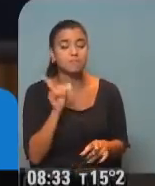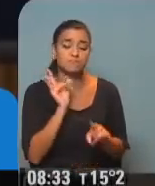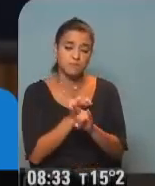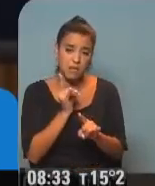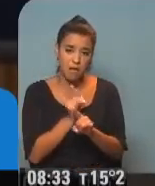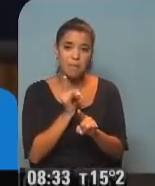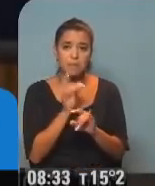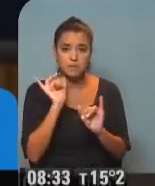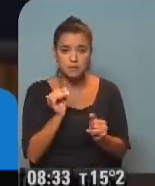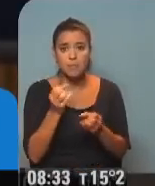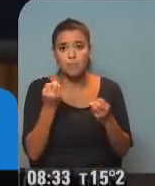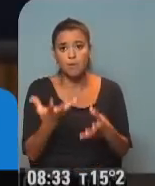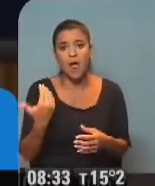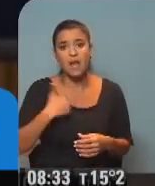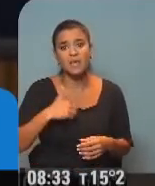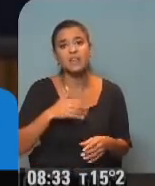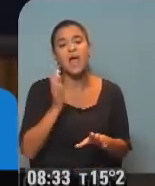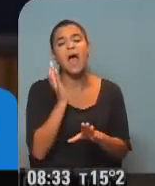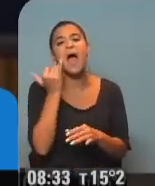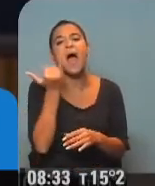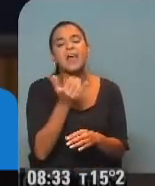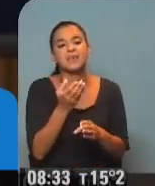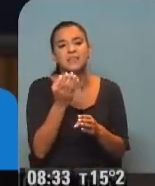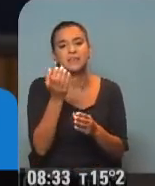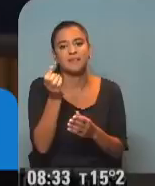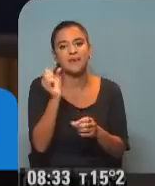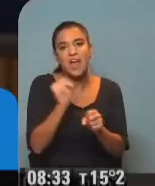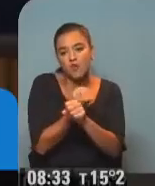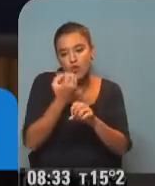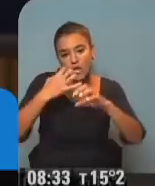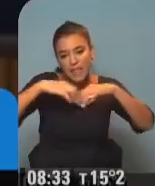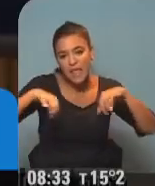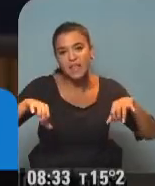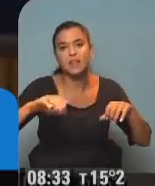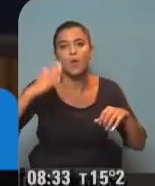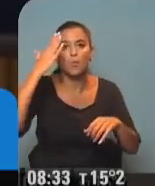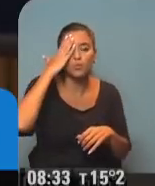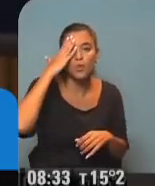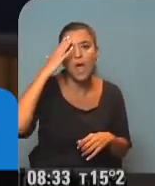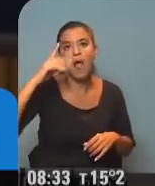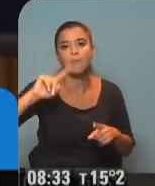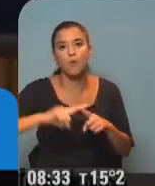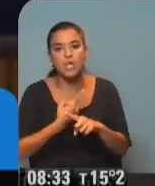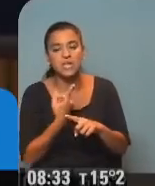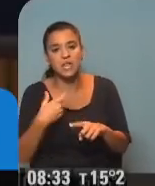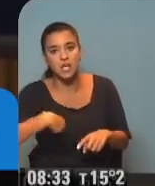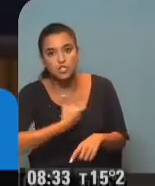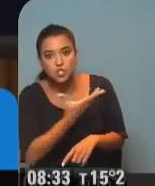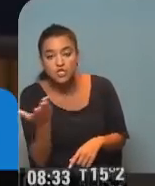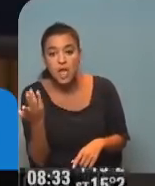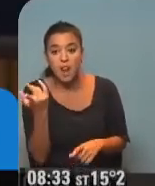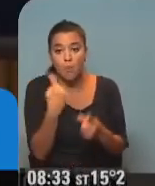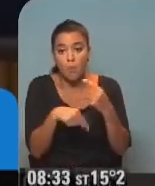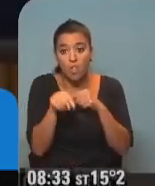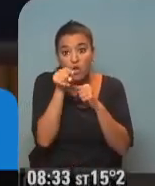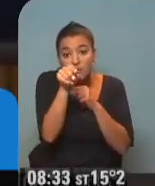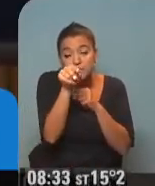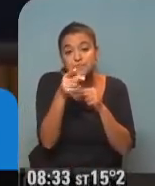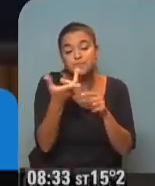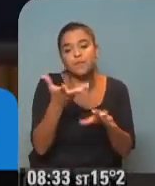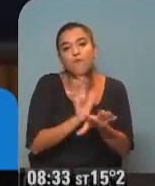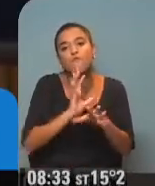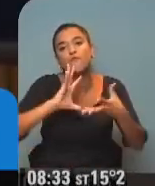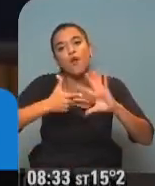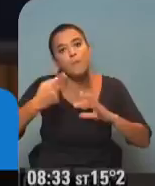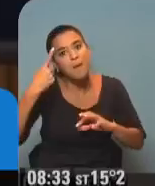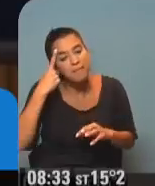condenas porque en la Argentina hay una grieta que también es cultural, política, social, y evidentemente cuando éste pertenece a tal forma de